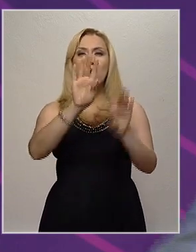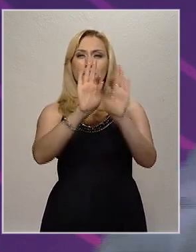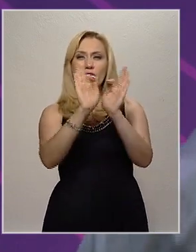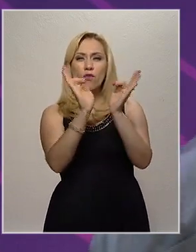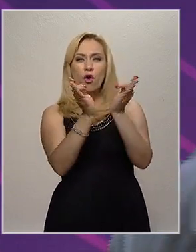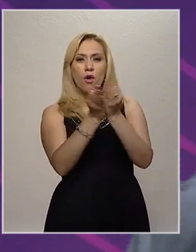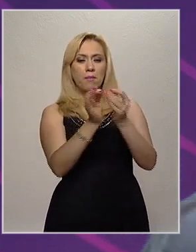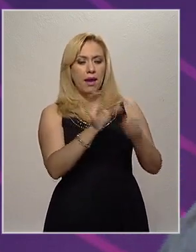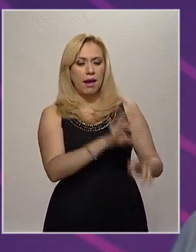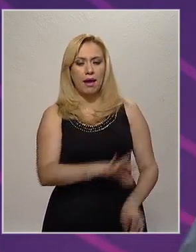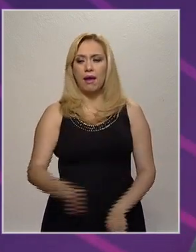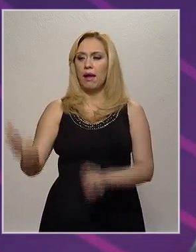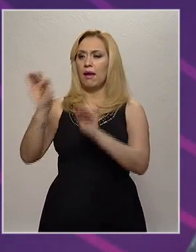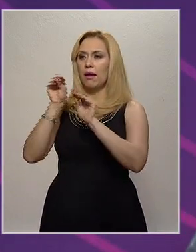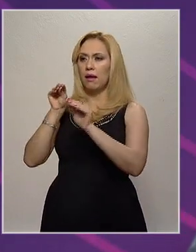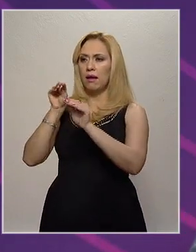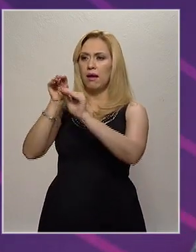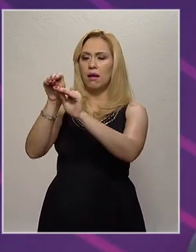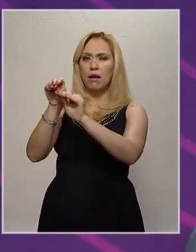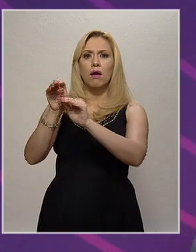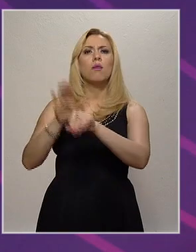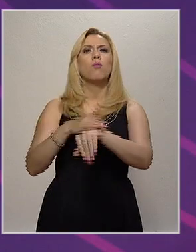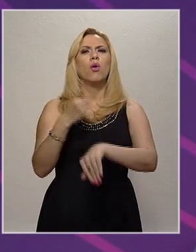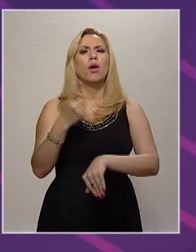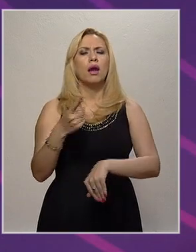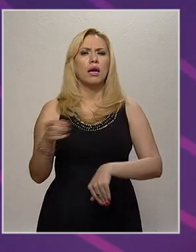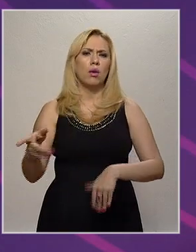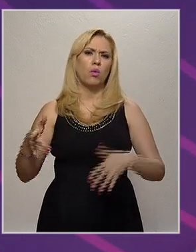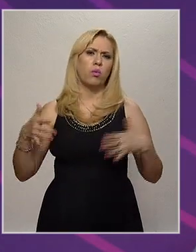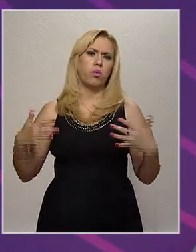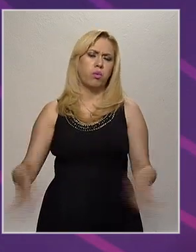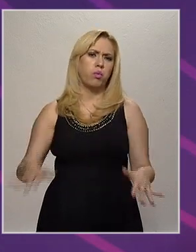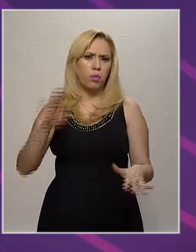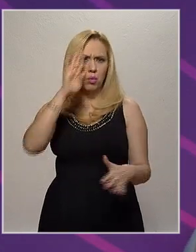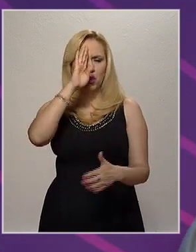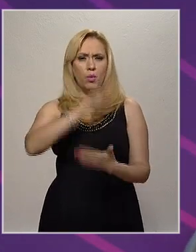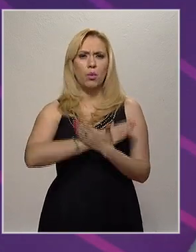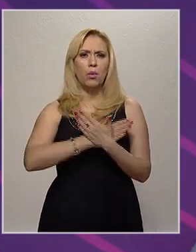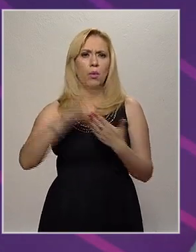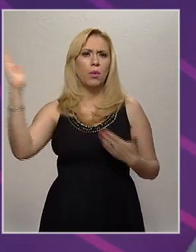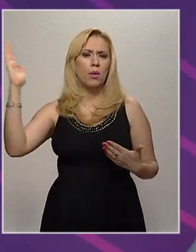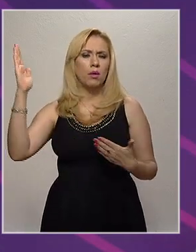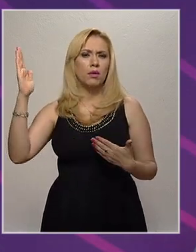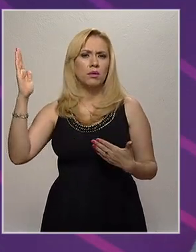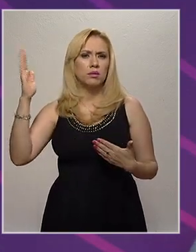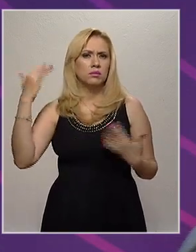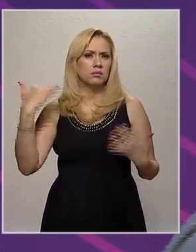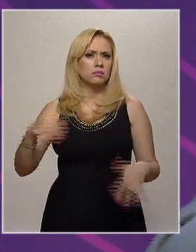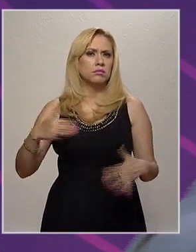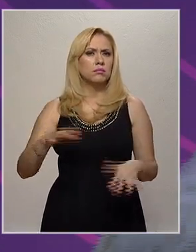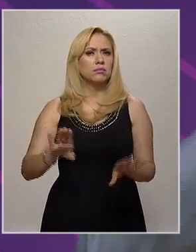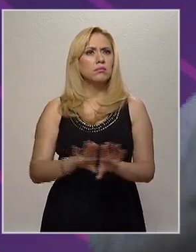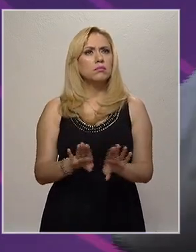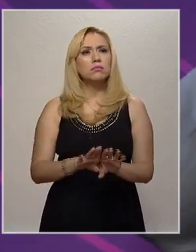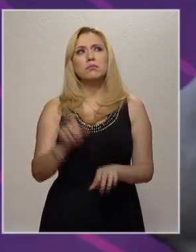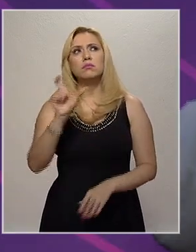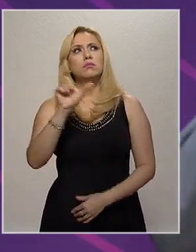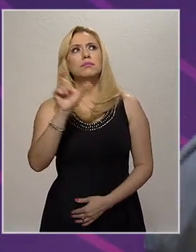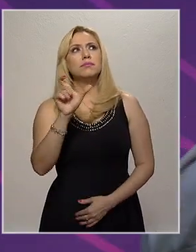es desproporcionada. ¿Por qué hago este énfasis? El estándar internacional establece que se puede hablar de violencia por razones de género cuando hay